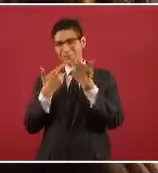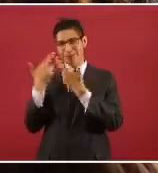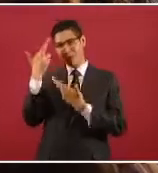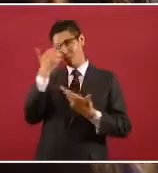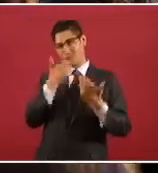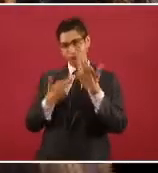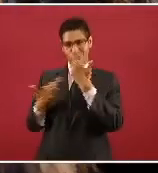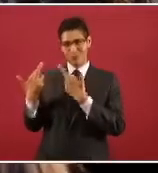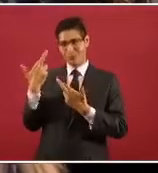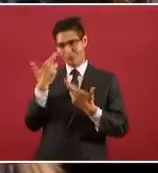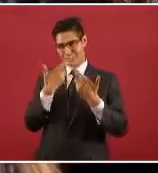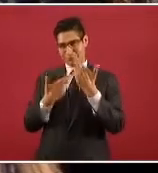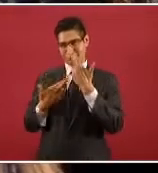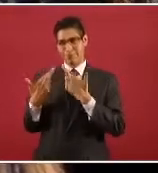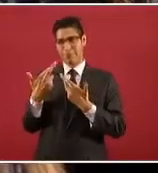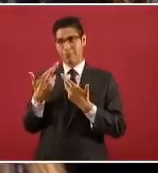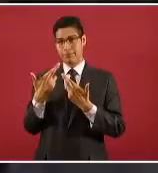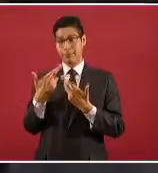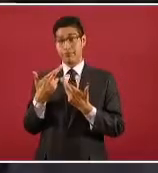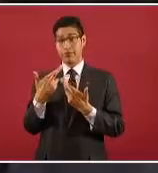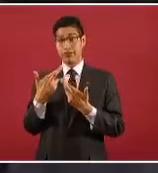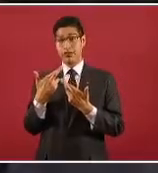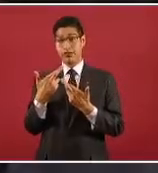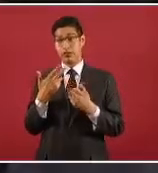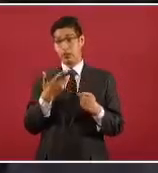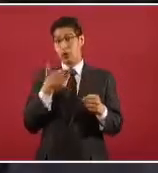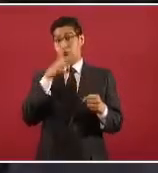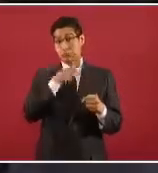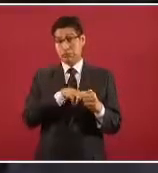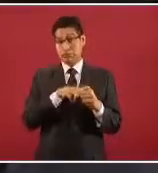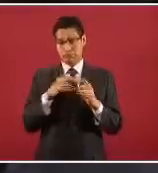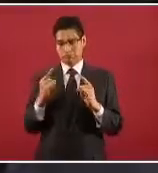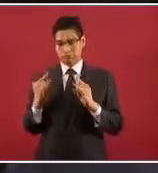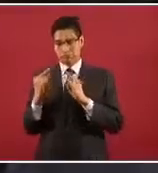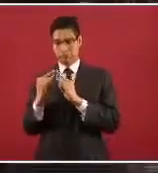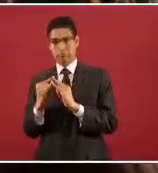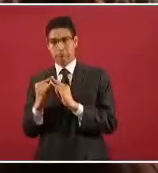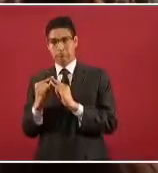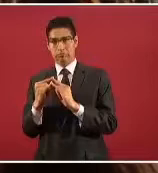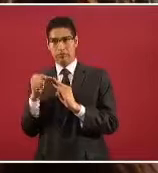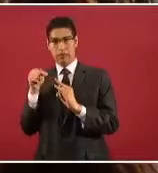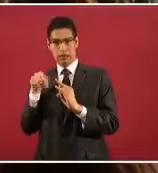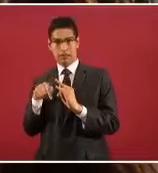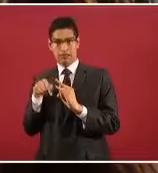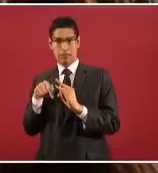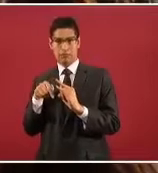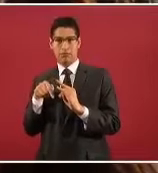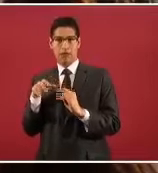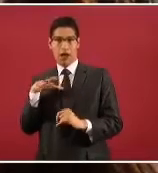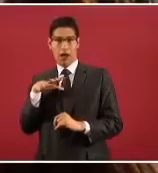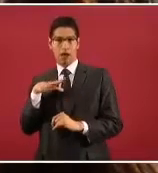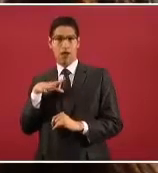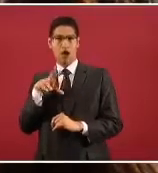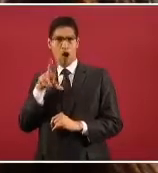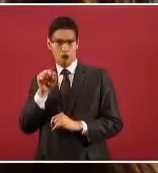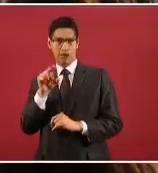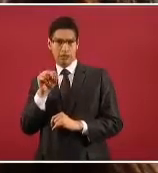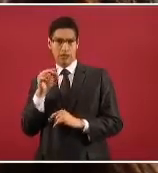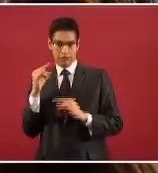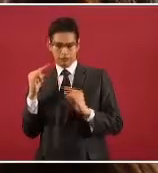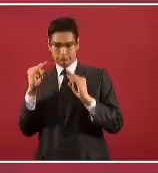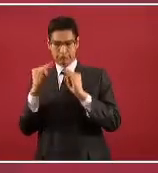¿Mande? Sí, se termina. Sí, hay 80 unidades